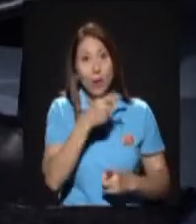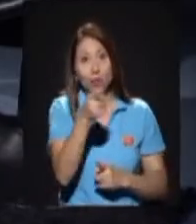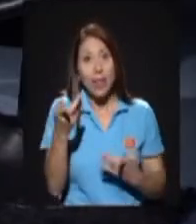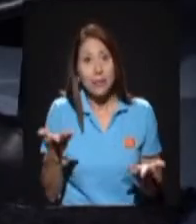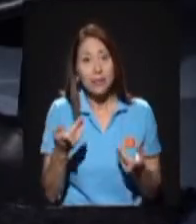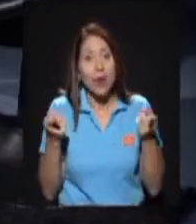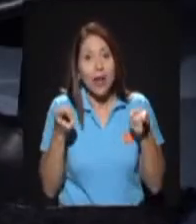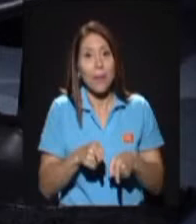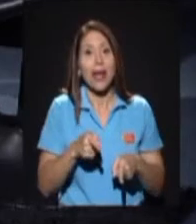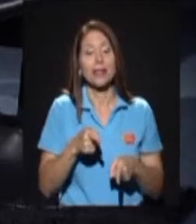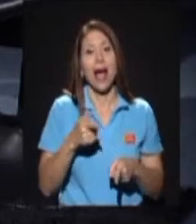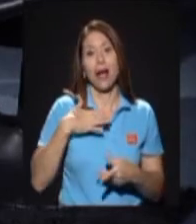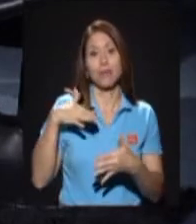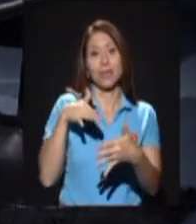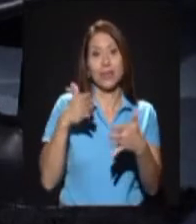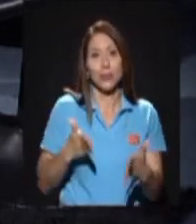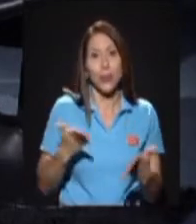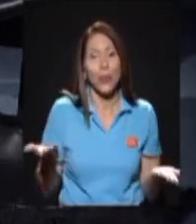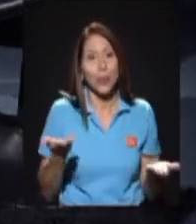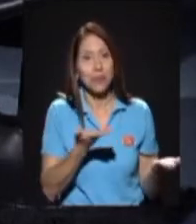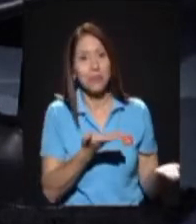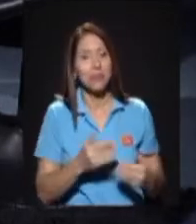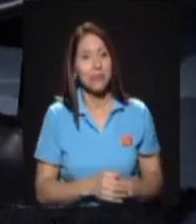a los estudiantes que uno tiene,